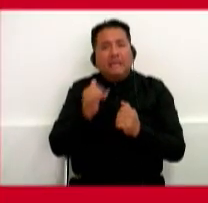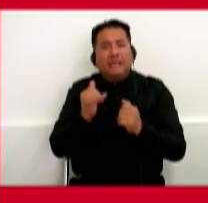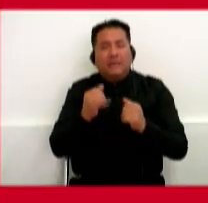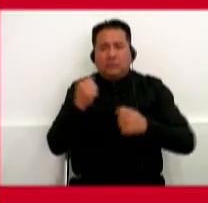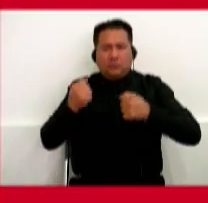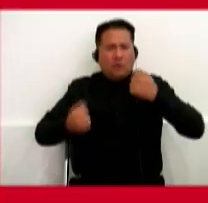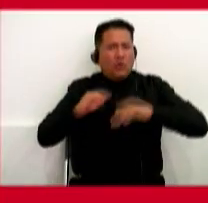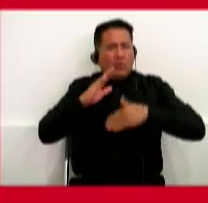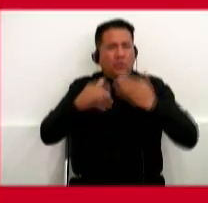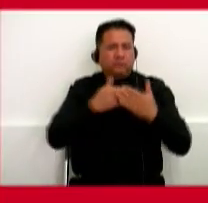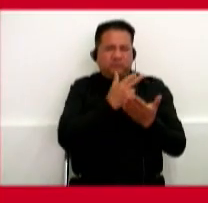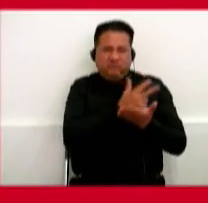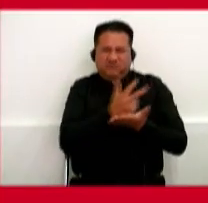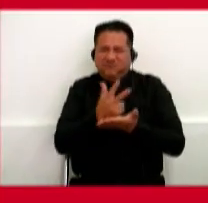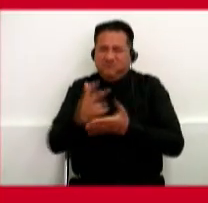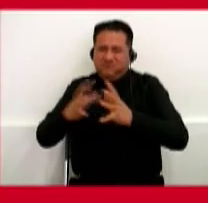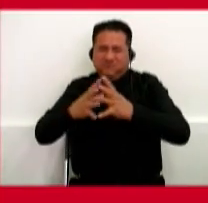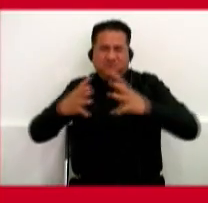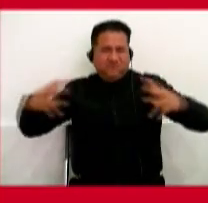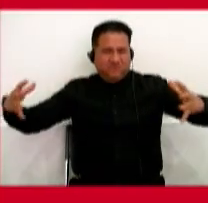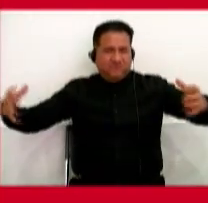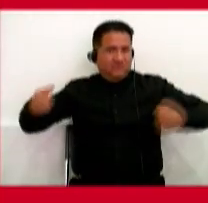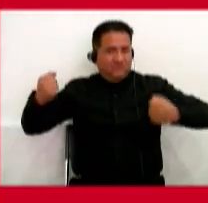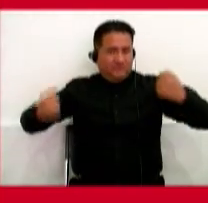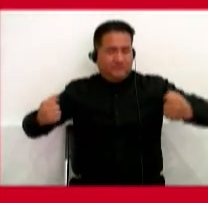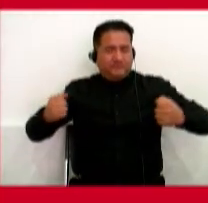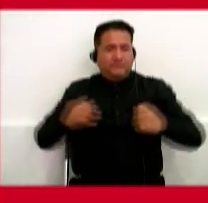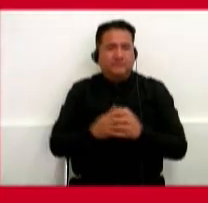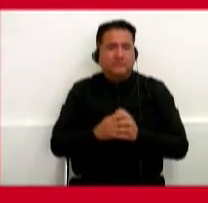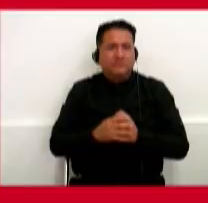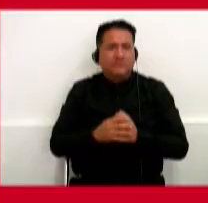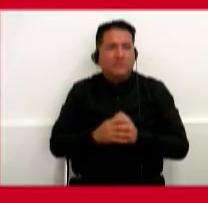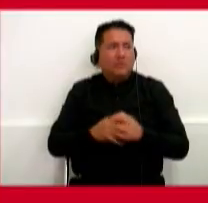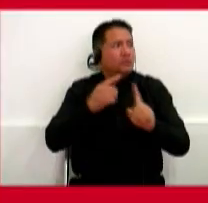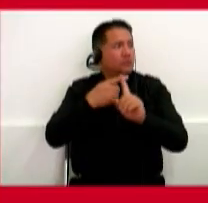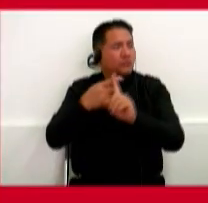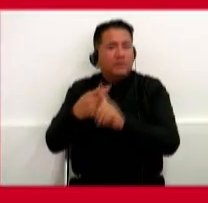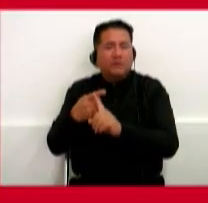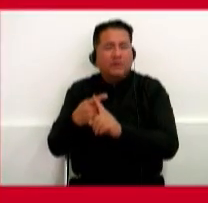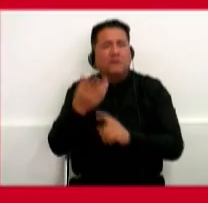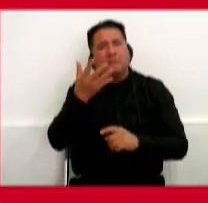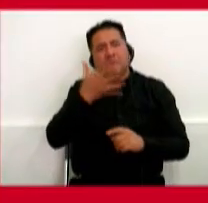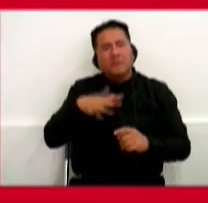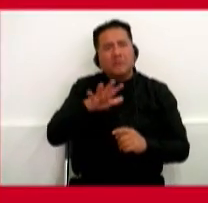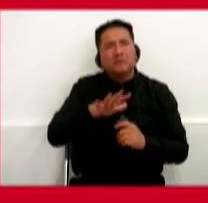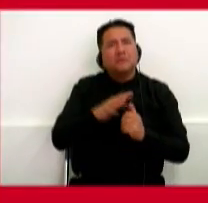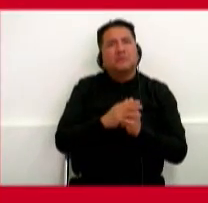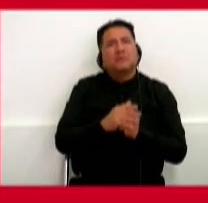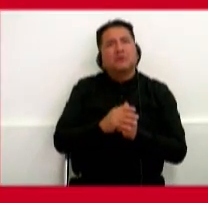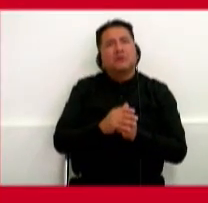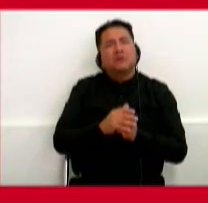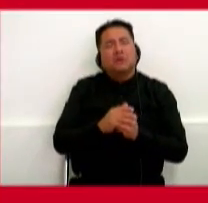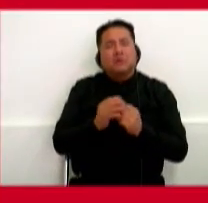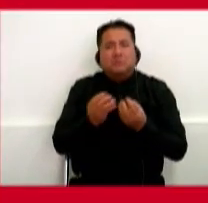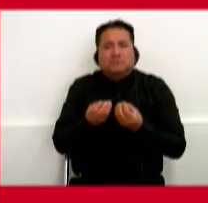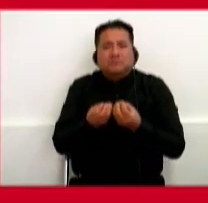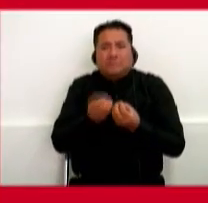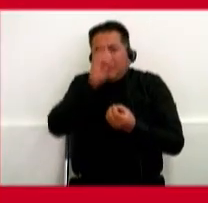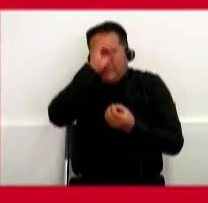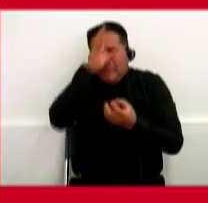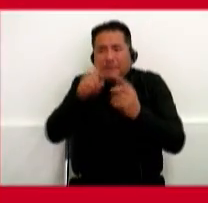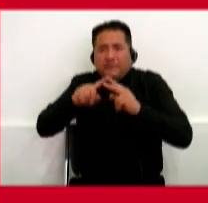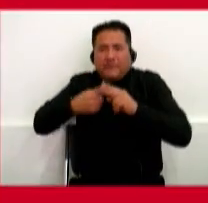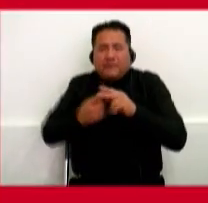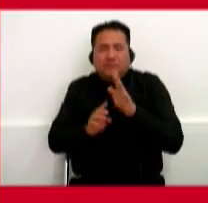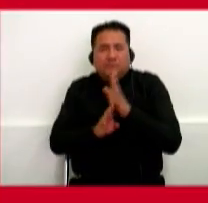de 20%. Entonces, a eso le sumamos que superficialmente la mina va creciendo y va teniendo un área